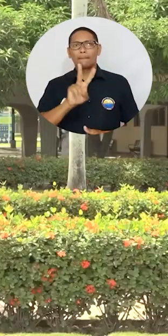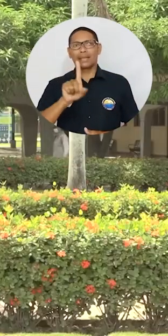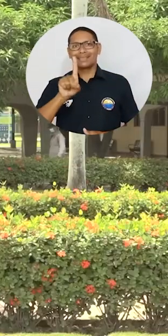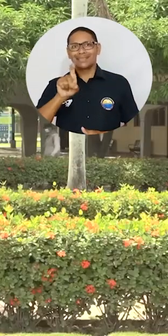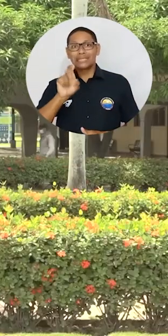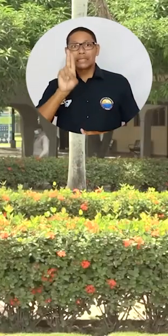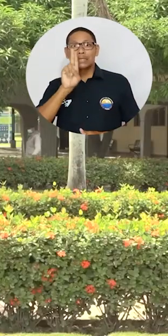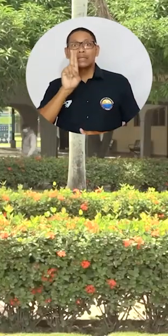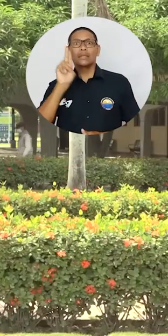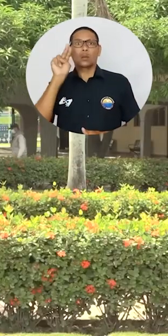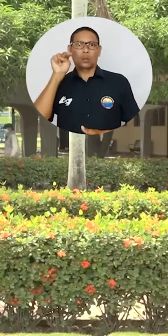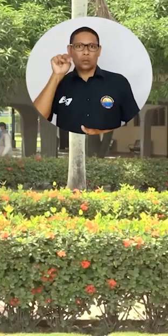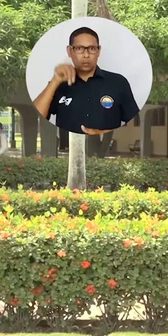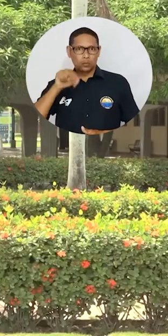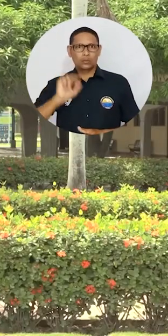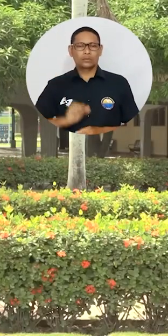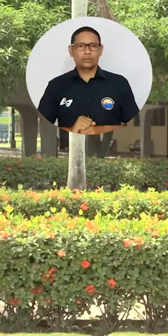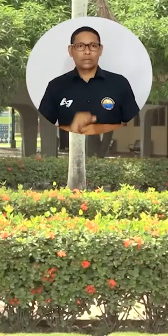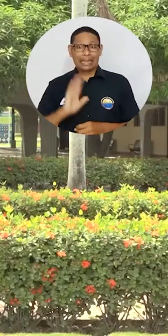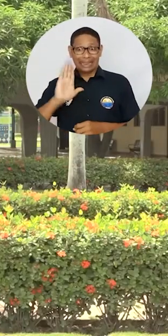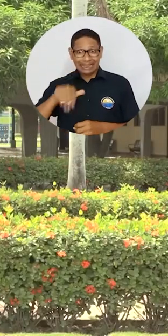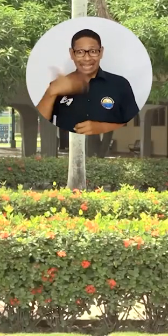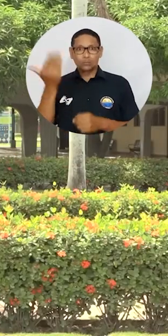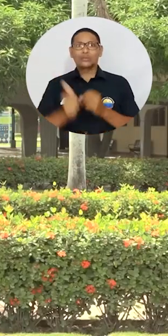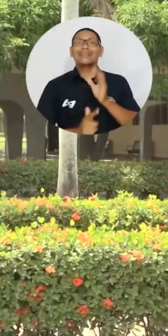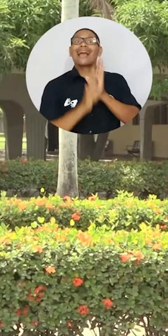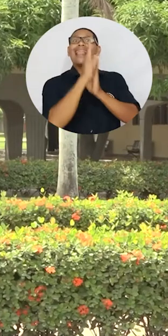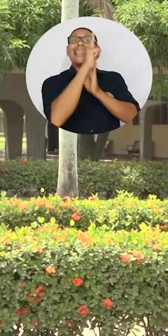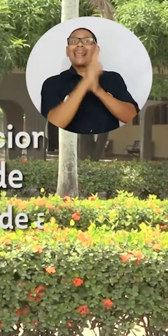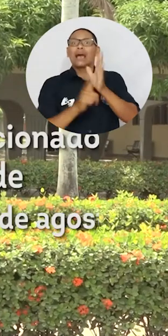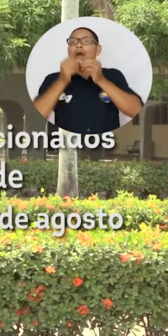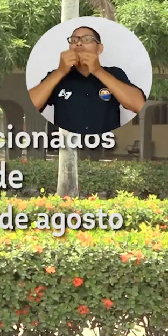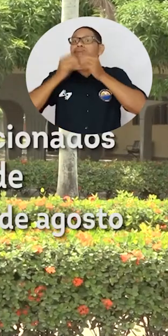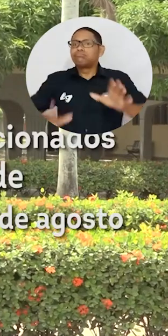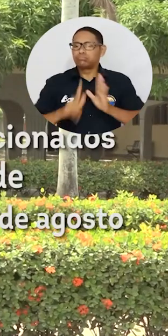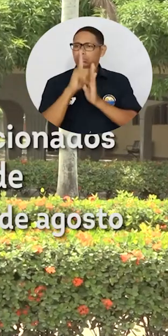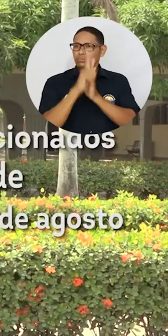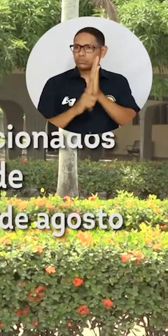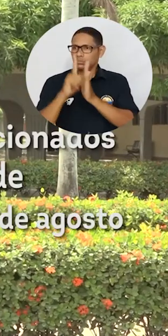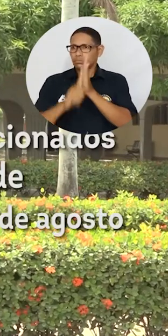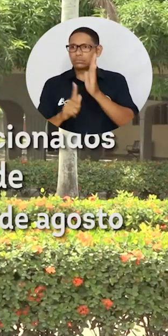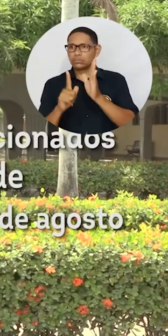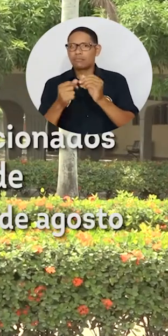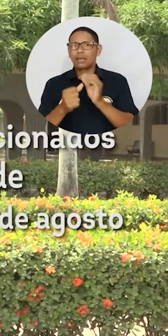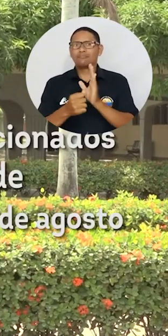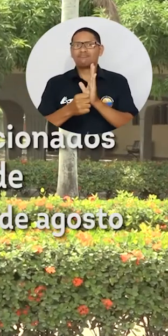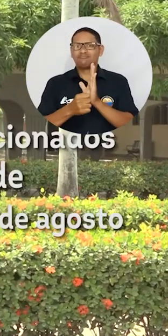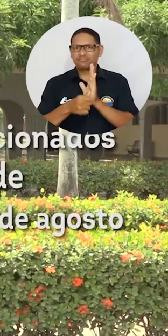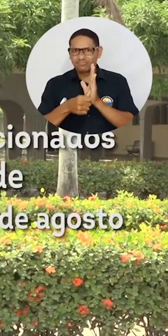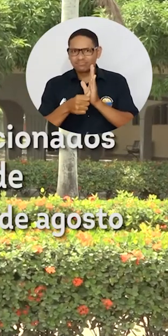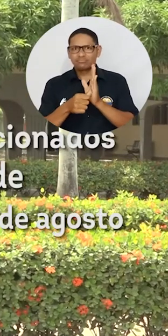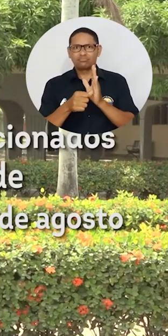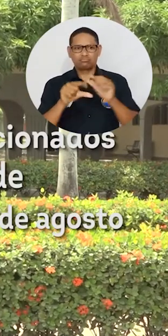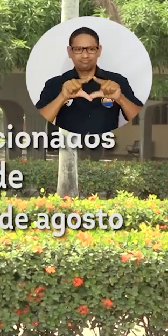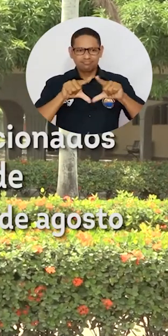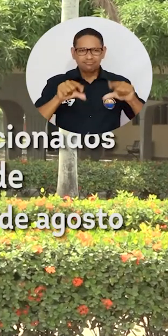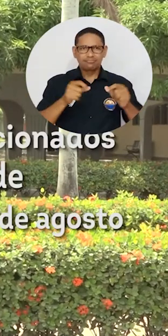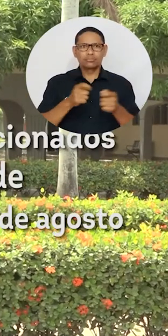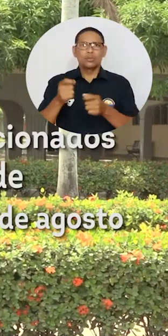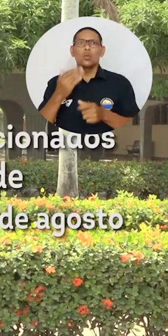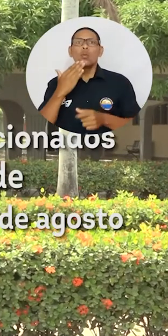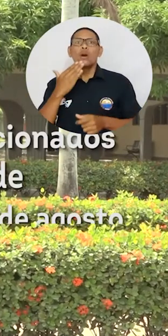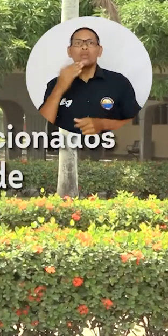26 de junio. Posterior a esto se publicará la lista de seleccionados a entrega de documentos, lo cual será el